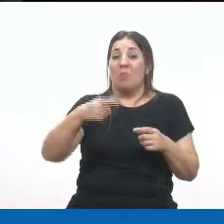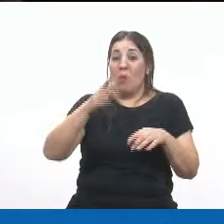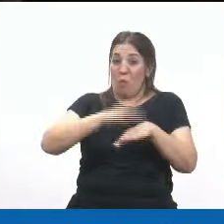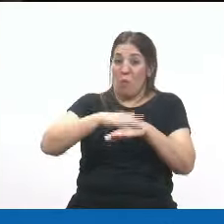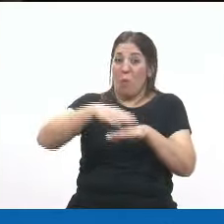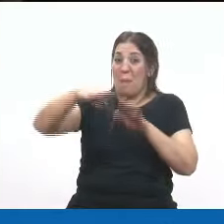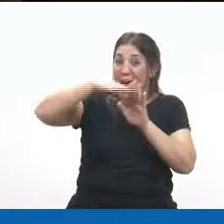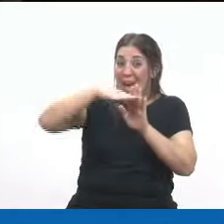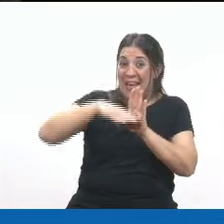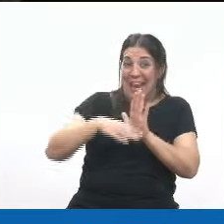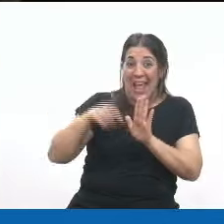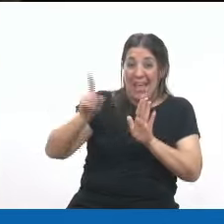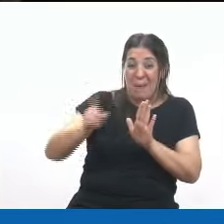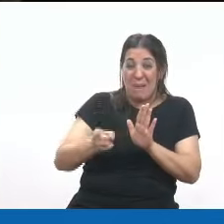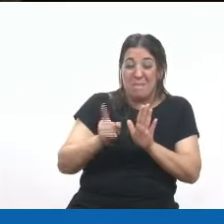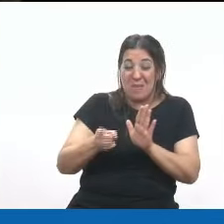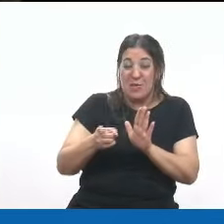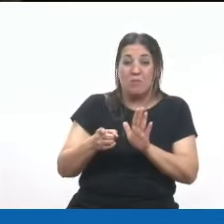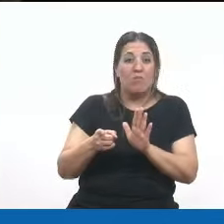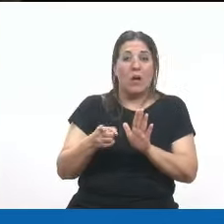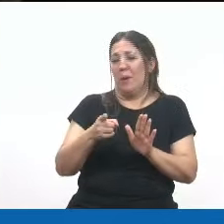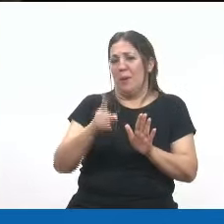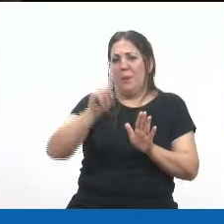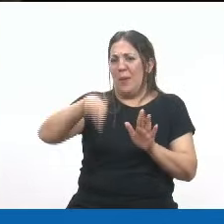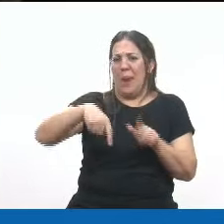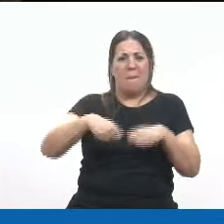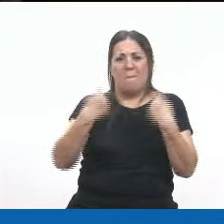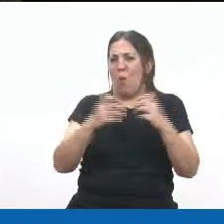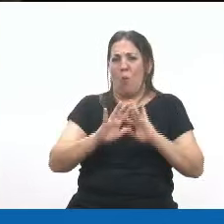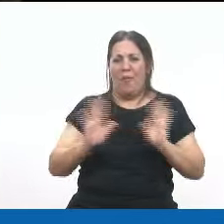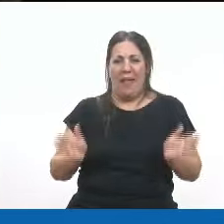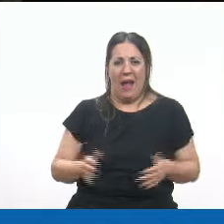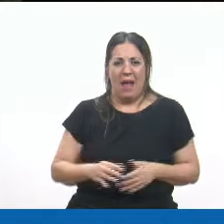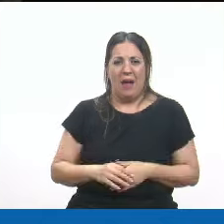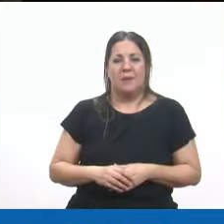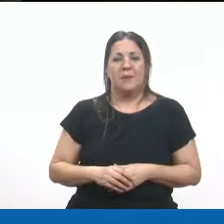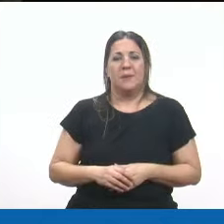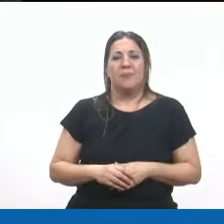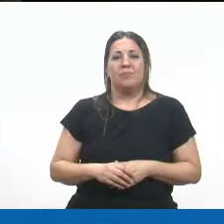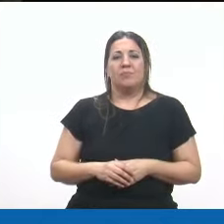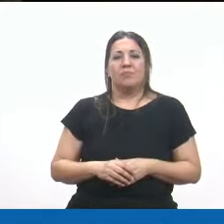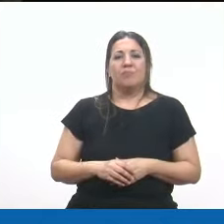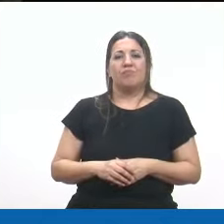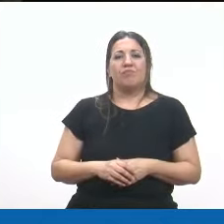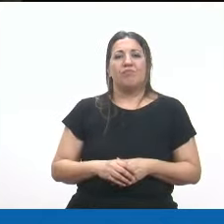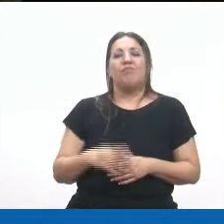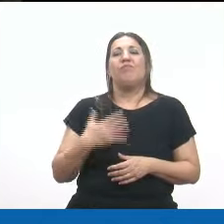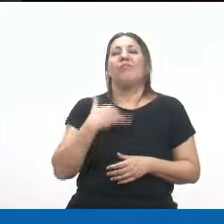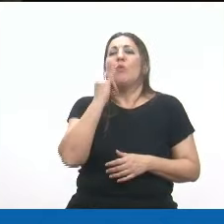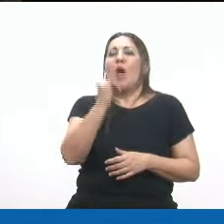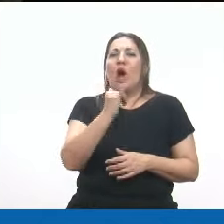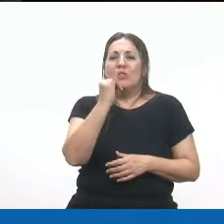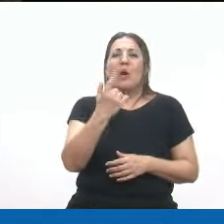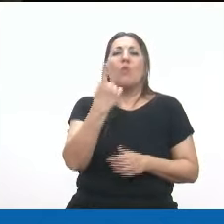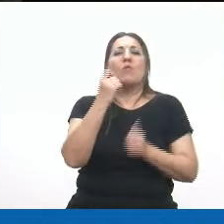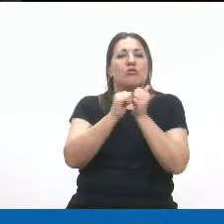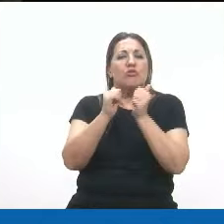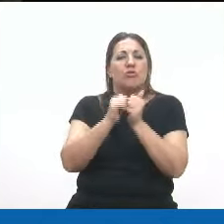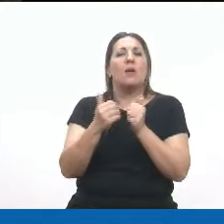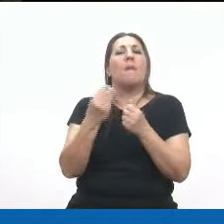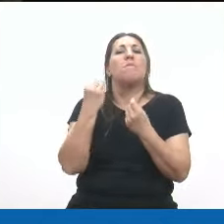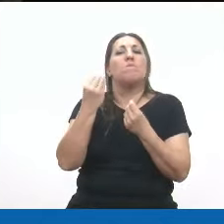muy muy pero muy perjudicada y voy a y voy a hablar de una historia porque tiene que ver con